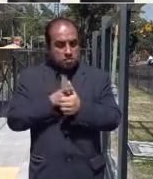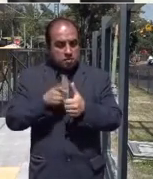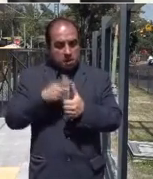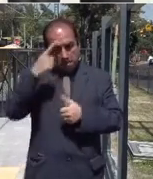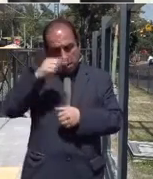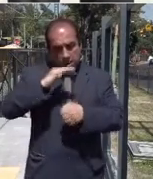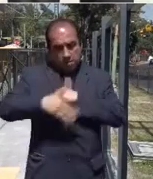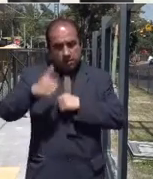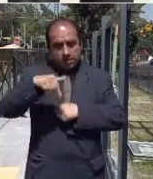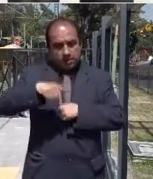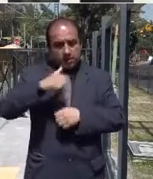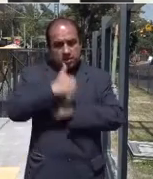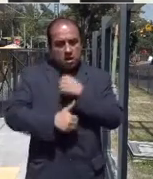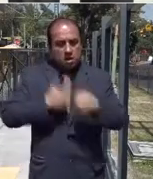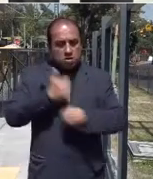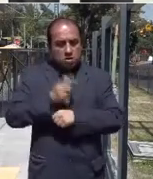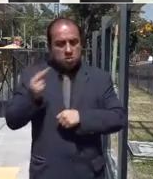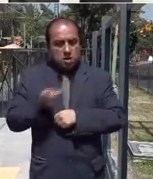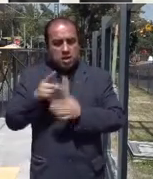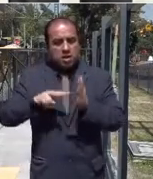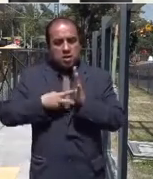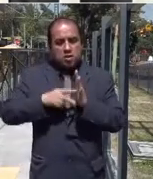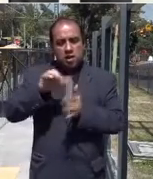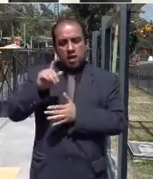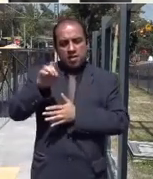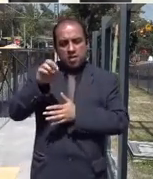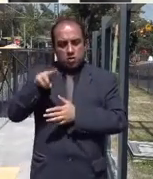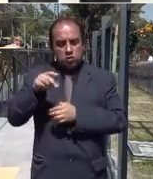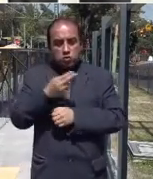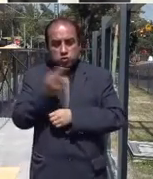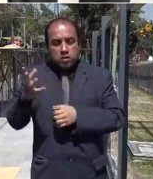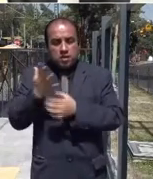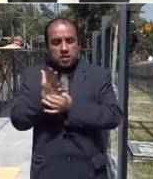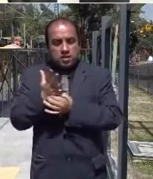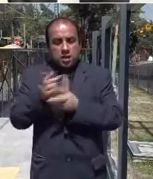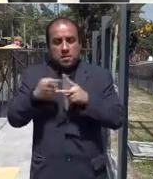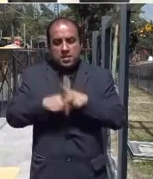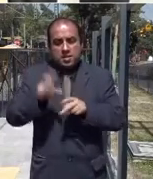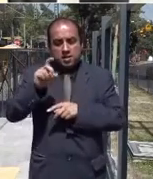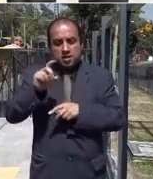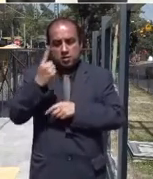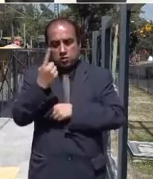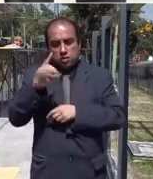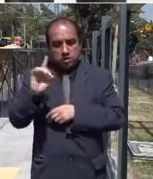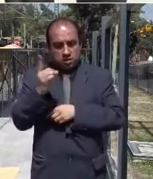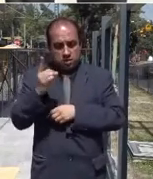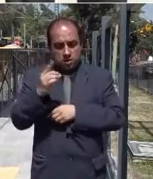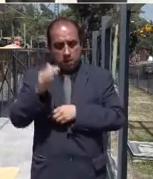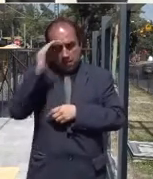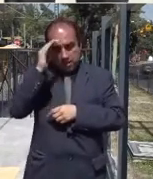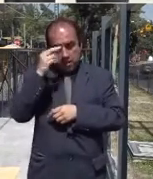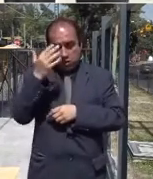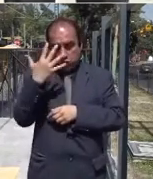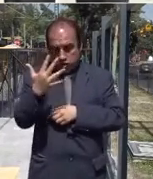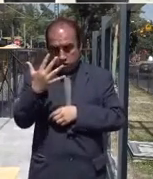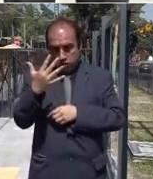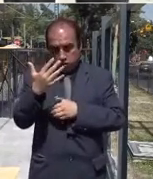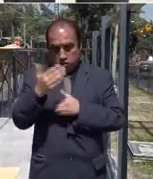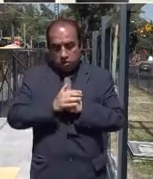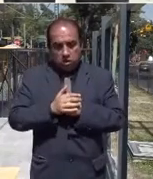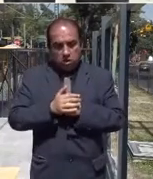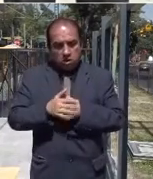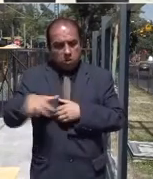este año? Y preguntarle al ingeniero Calderón, usted dice que se reiniciarán el 31 de diciembre, ¿está contemplando los 5 tramos que mencionó